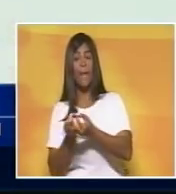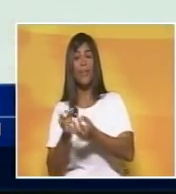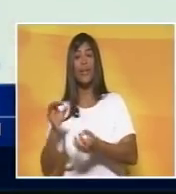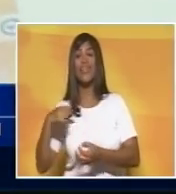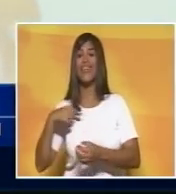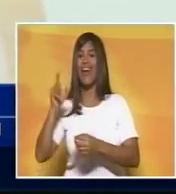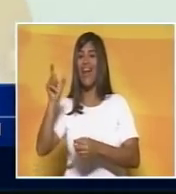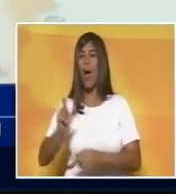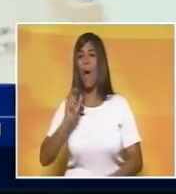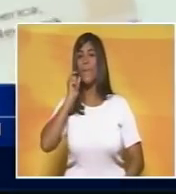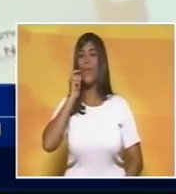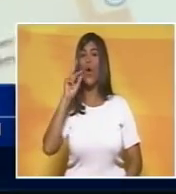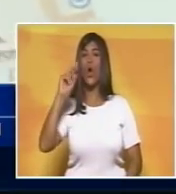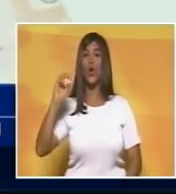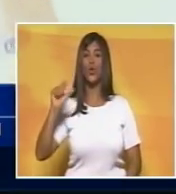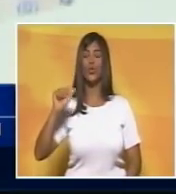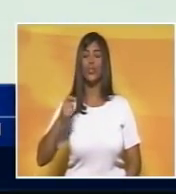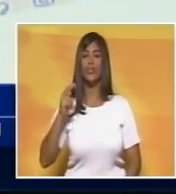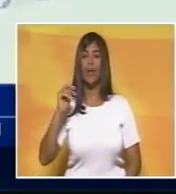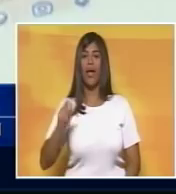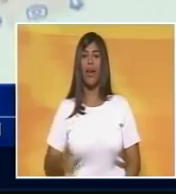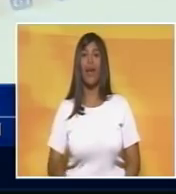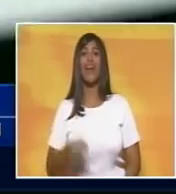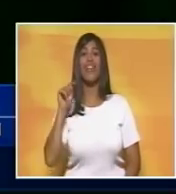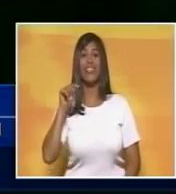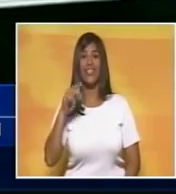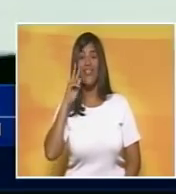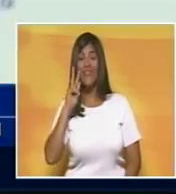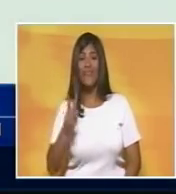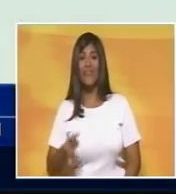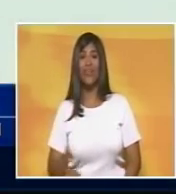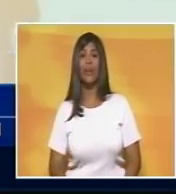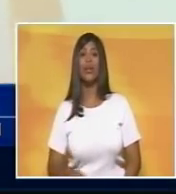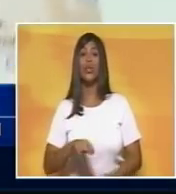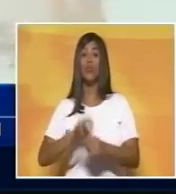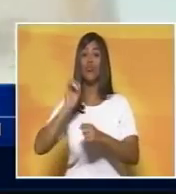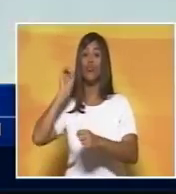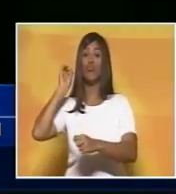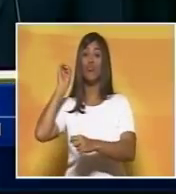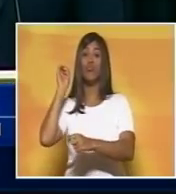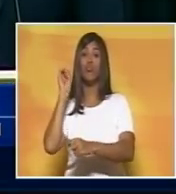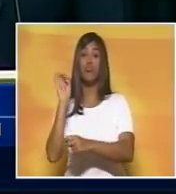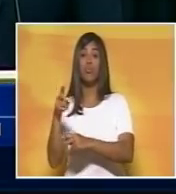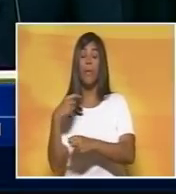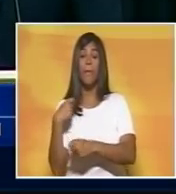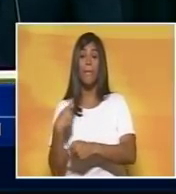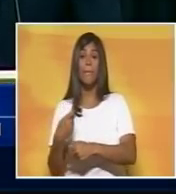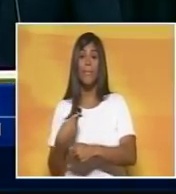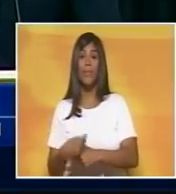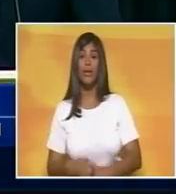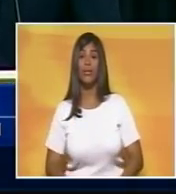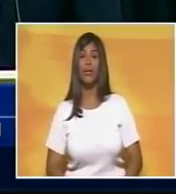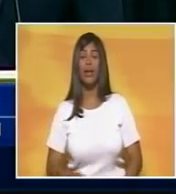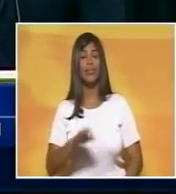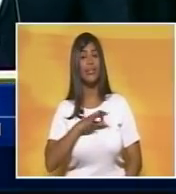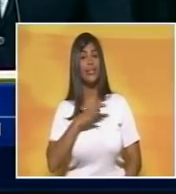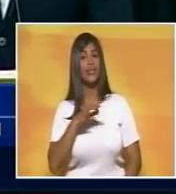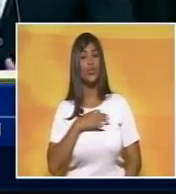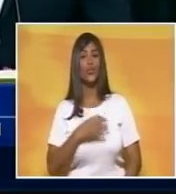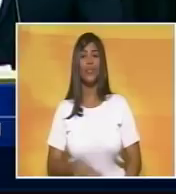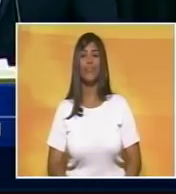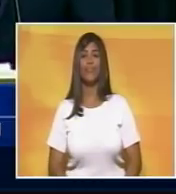la señora Rosana Barrera. Y es allí donde le estaban depositando los fondos a esta